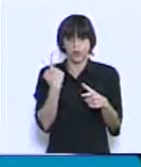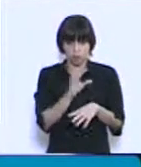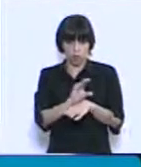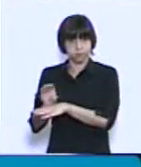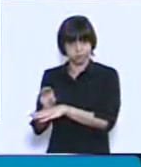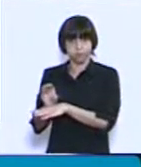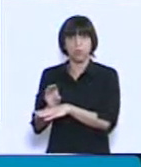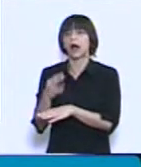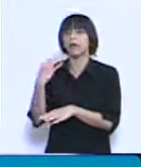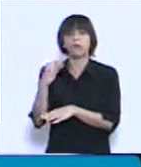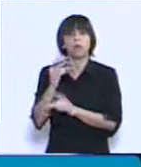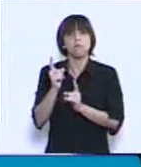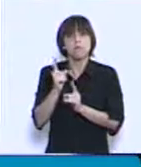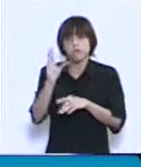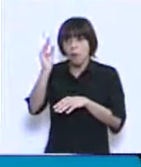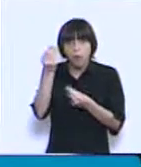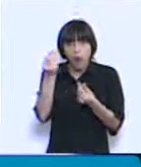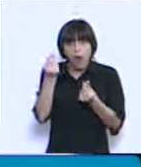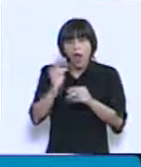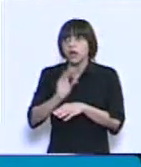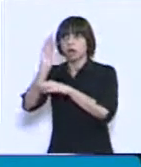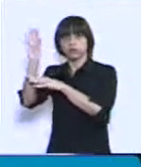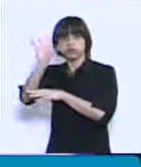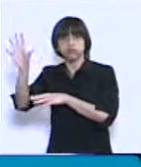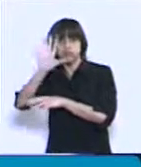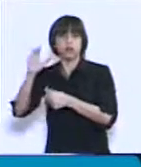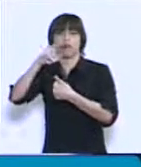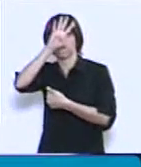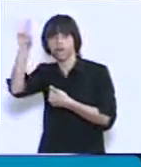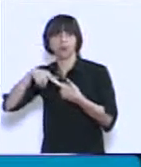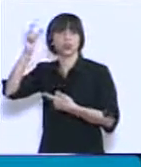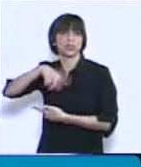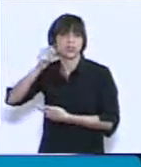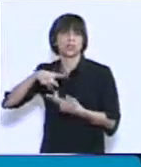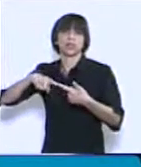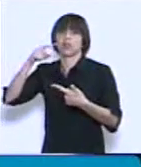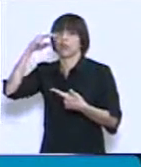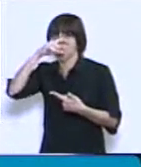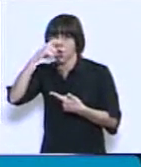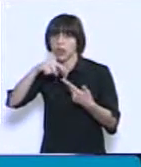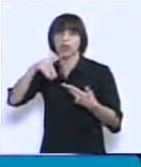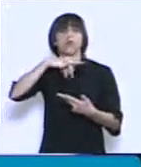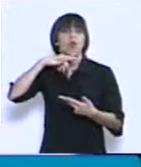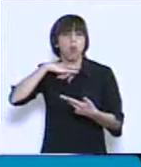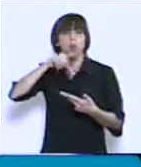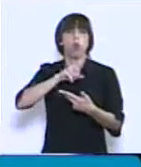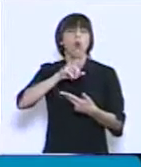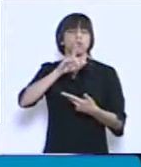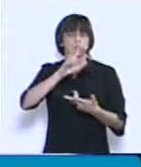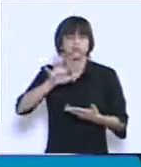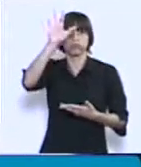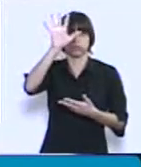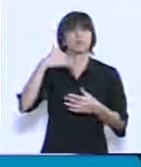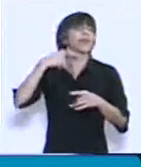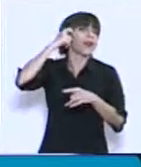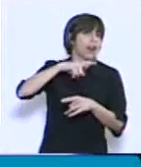las provincias del NEA y del NOA. Hablo de Formosa, Chaco, Corrientes, Jujuy, quiero decir que involuntariamente hemos omitido La